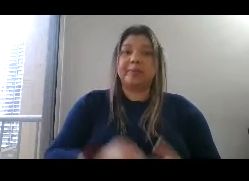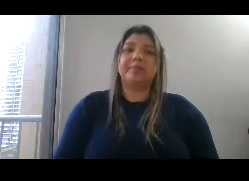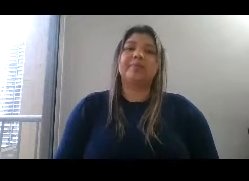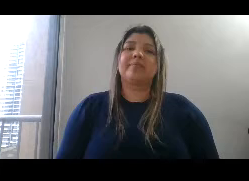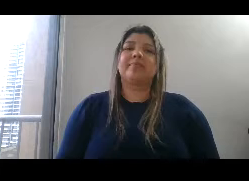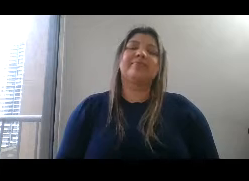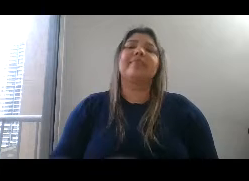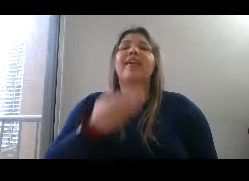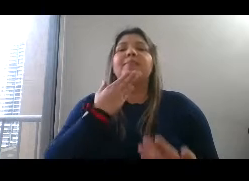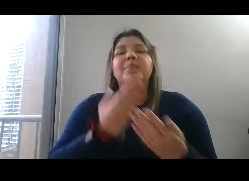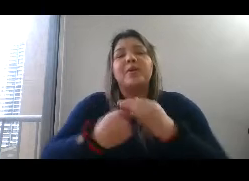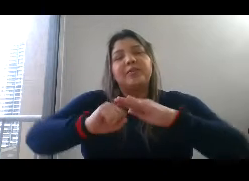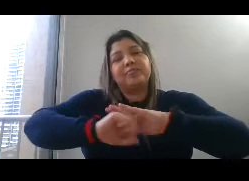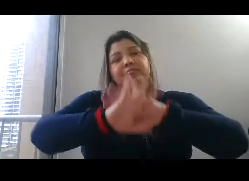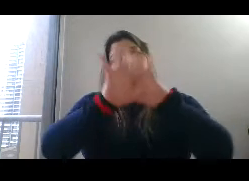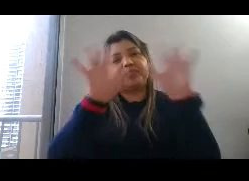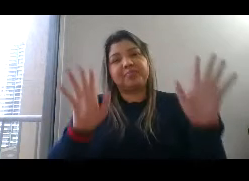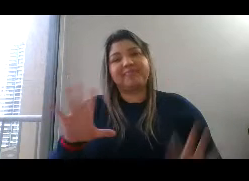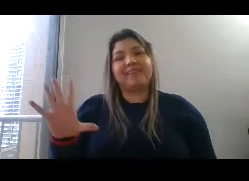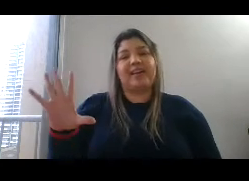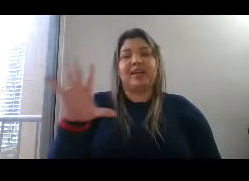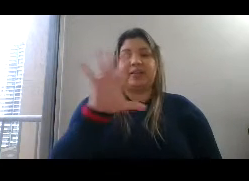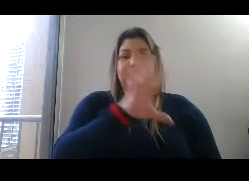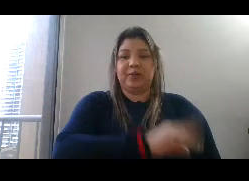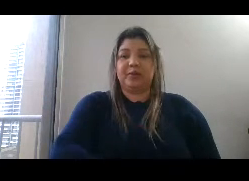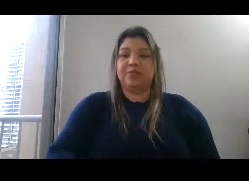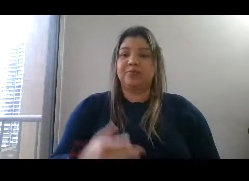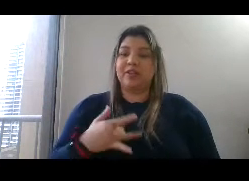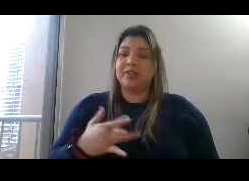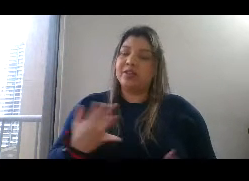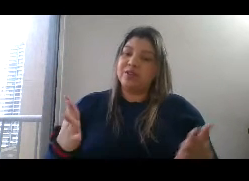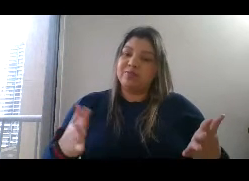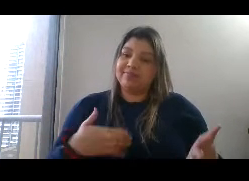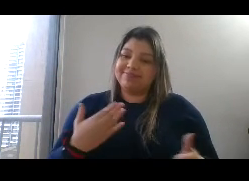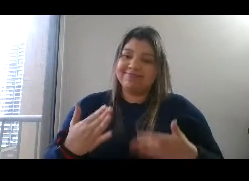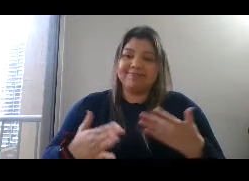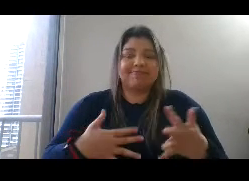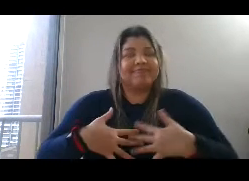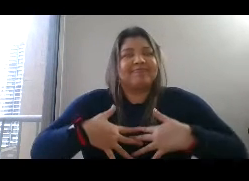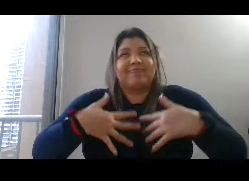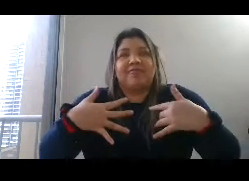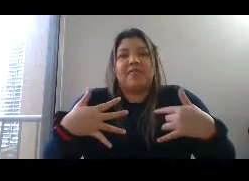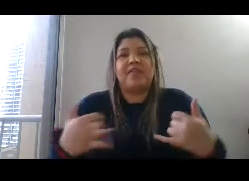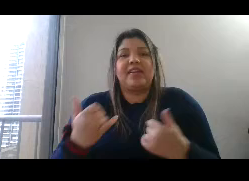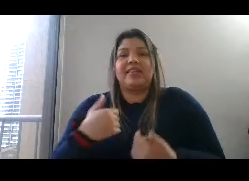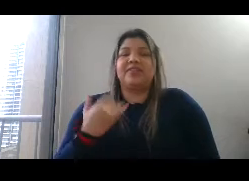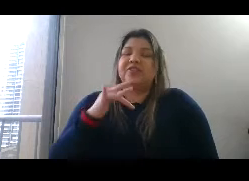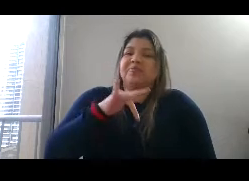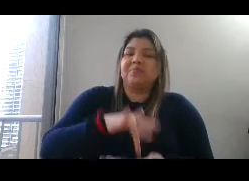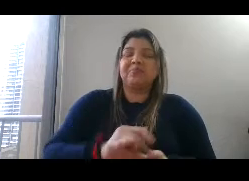a todos. Para mí es un placer y es un gusto estar con ustedes hoy,